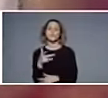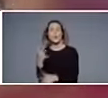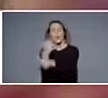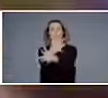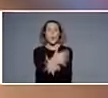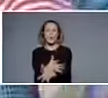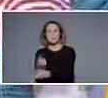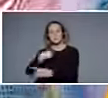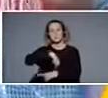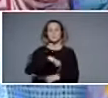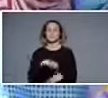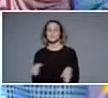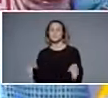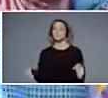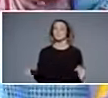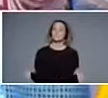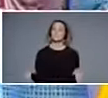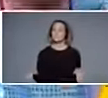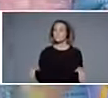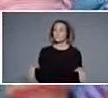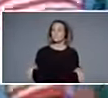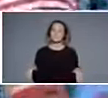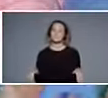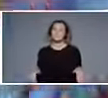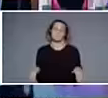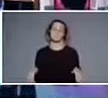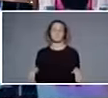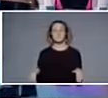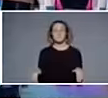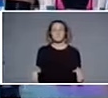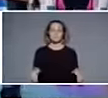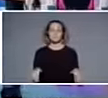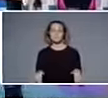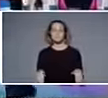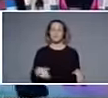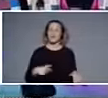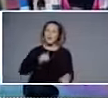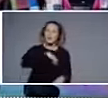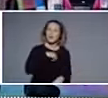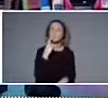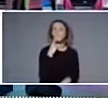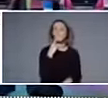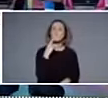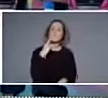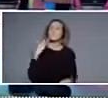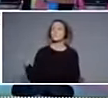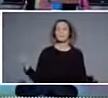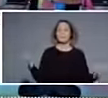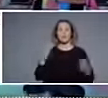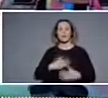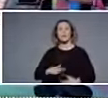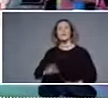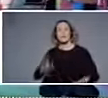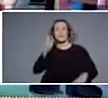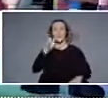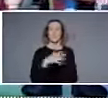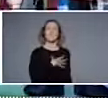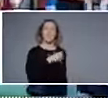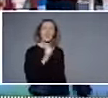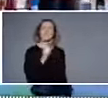no hagamos nada. Sin miedo a que pueda pasar, siempre existen